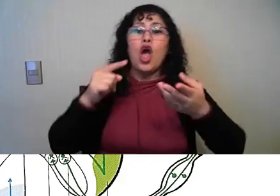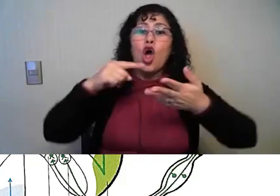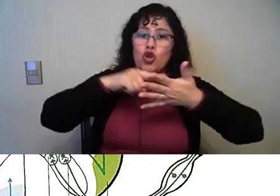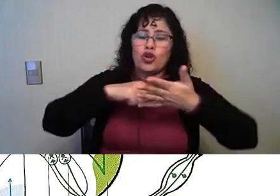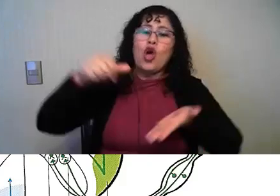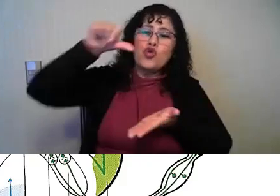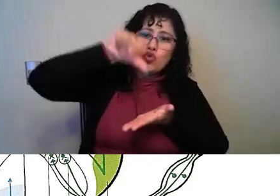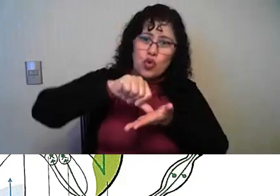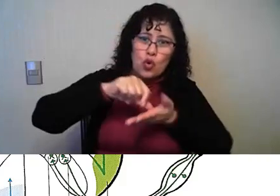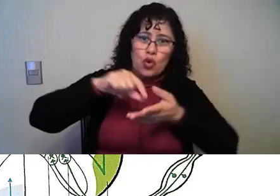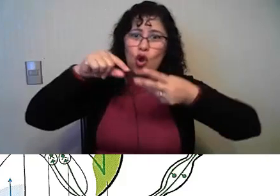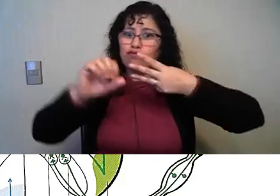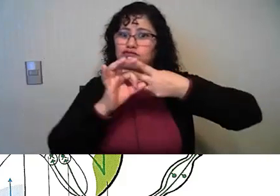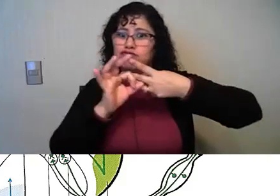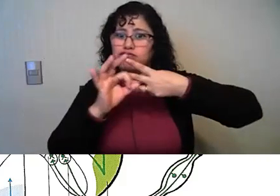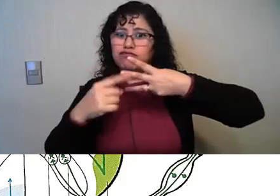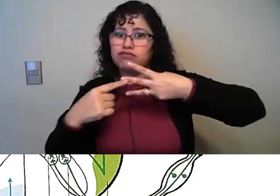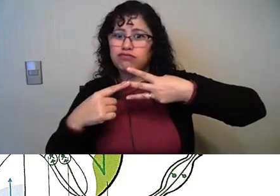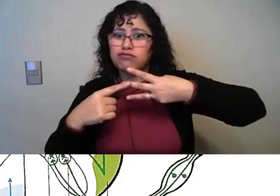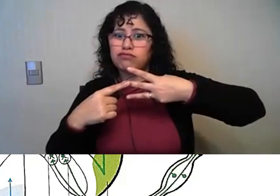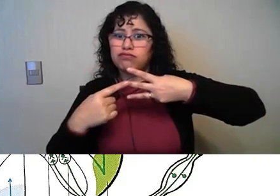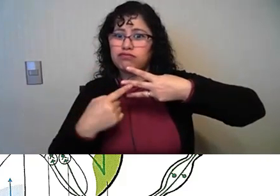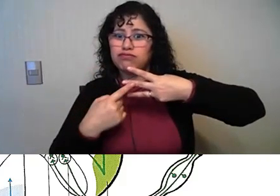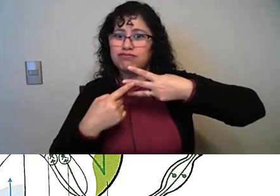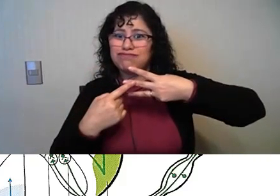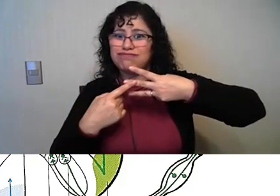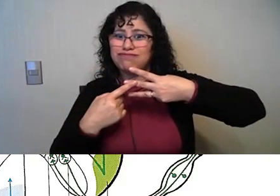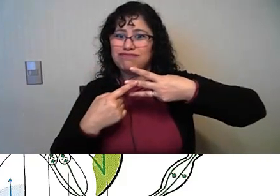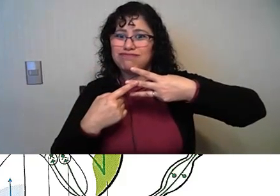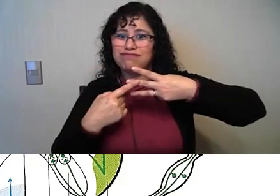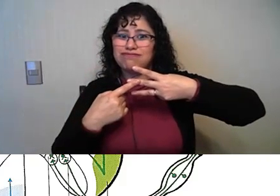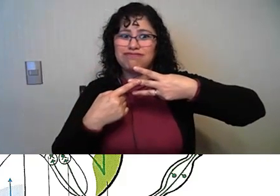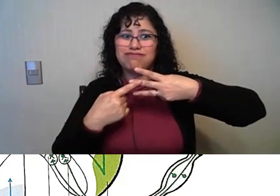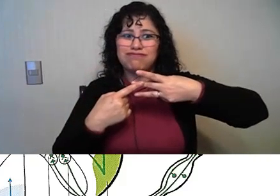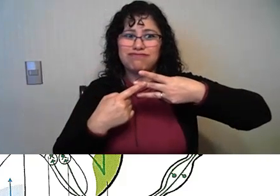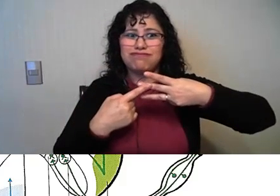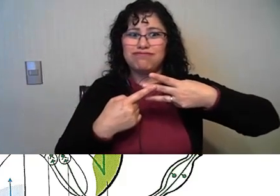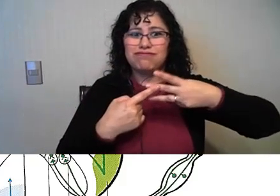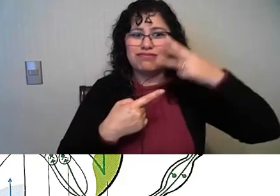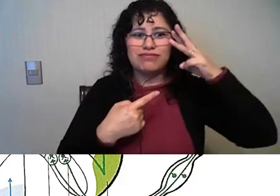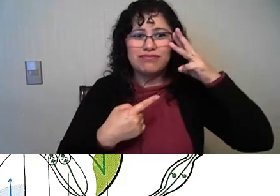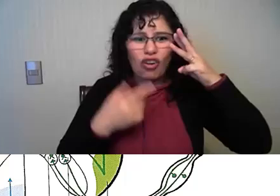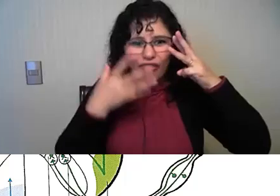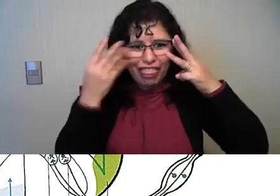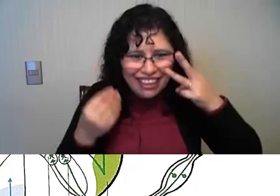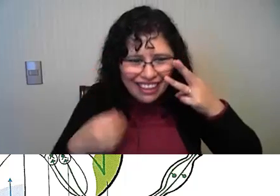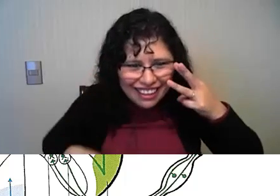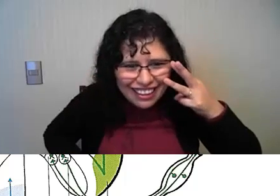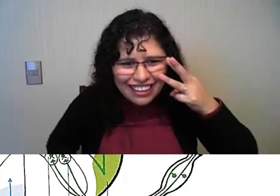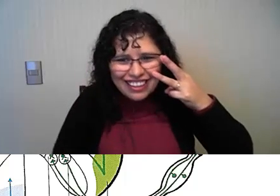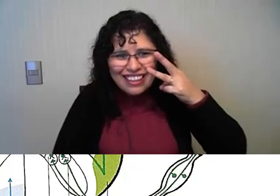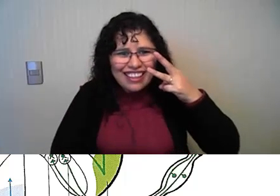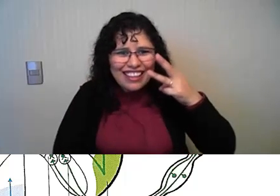función especial. El mesencefálico tiene una función propioceptiva.